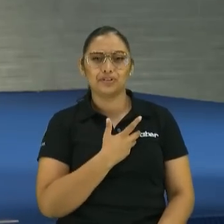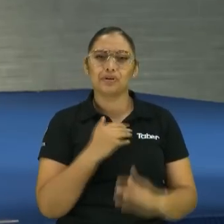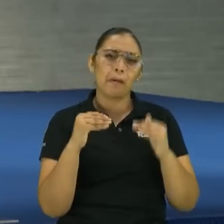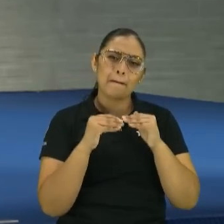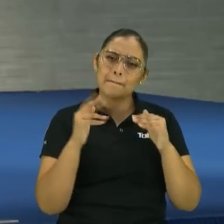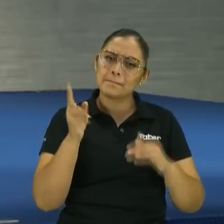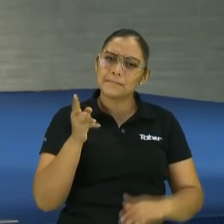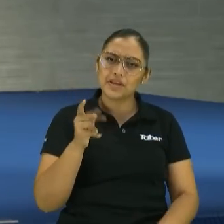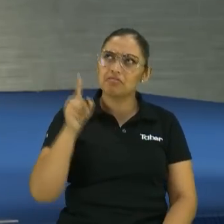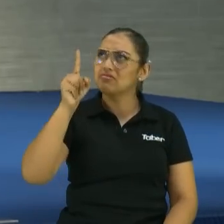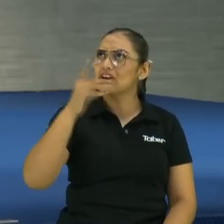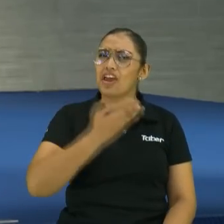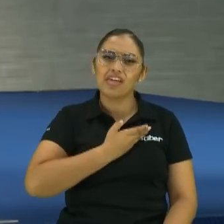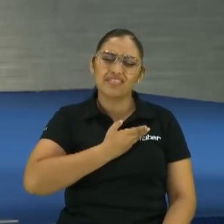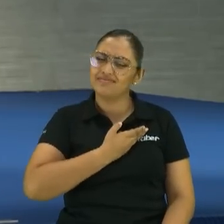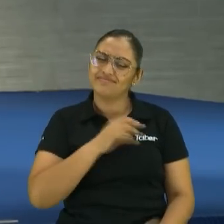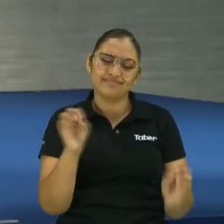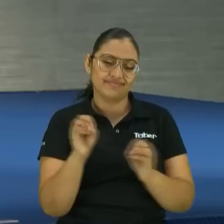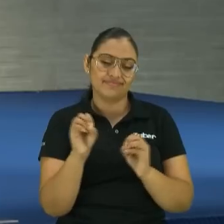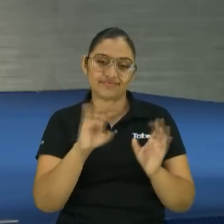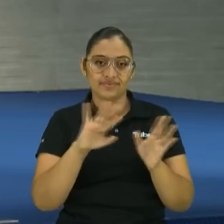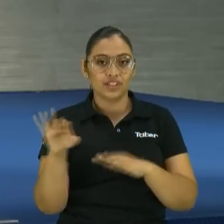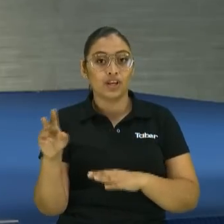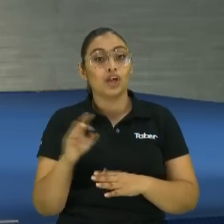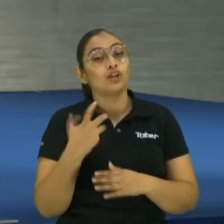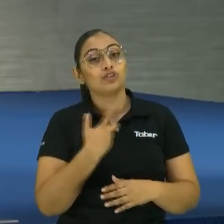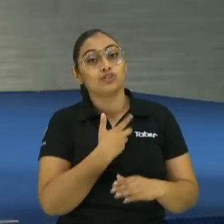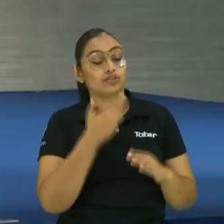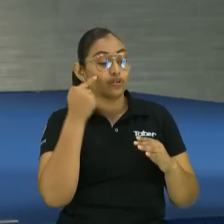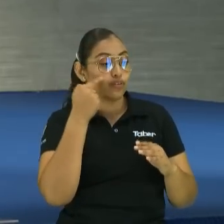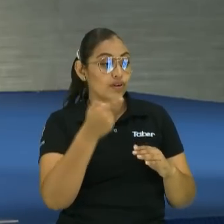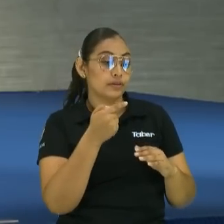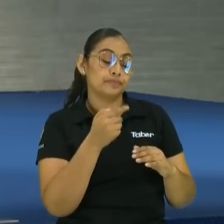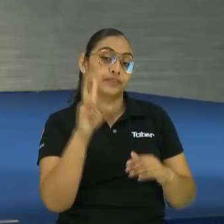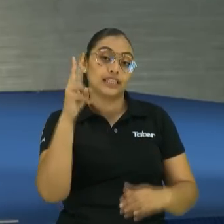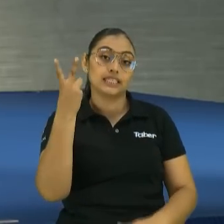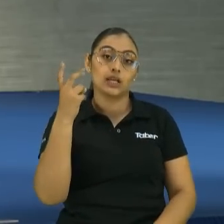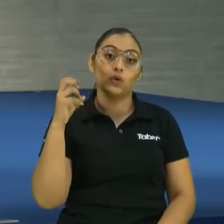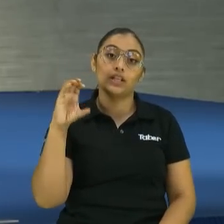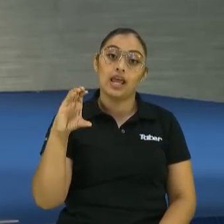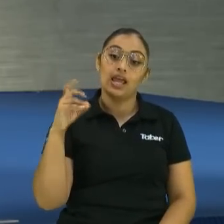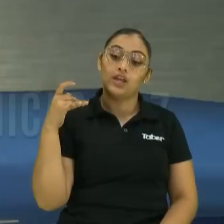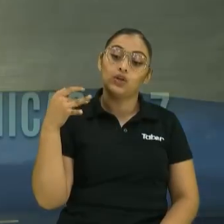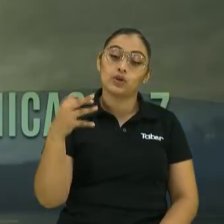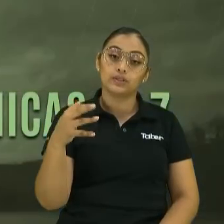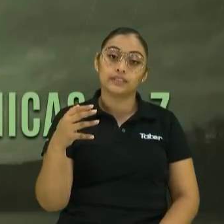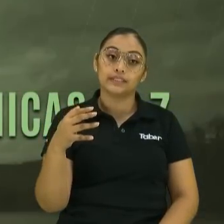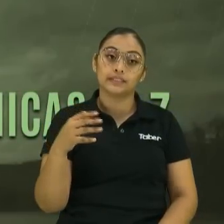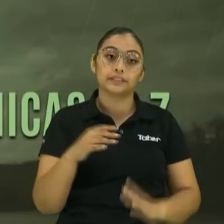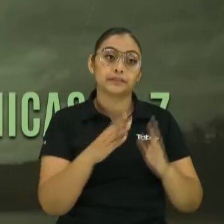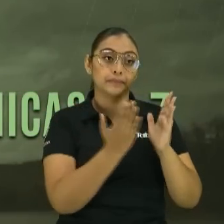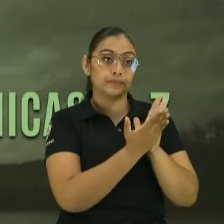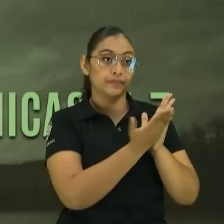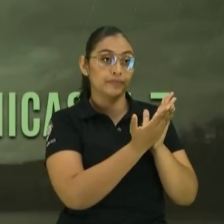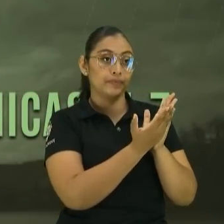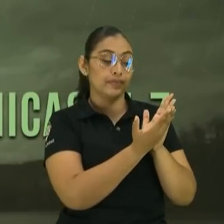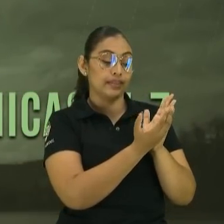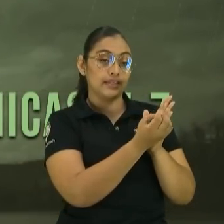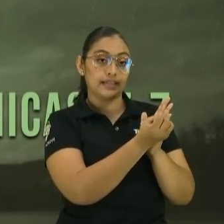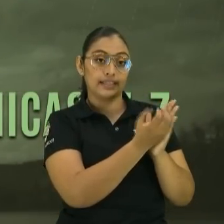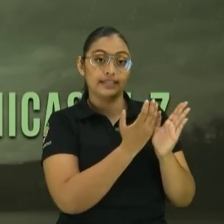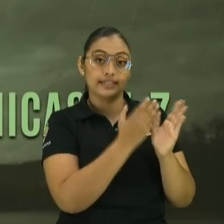acompaña en un texto más vamos por favor a segundo libro de crónicas capítulo quince versículo siete dice la palabra del señor pero